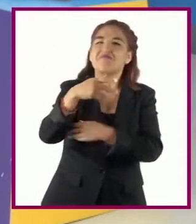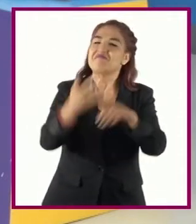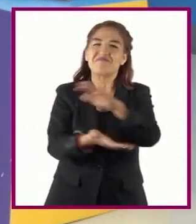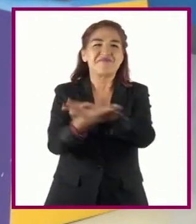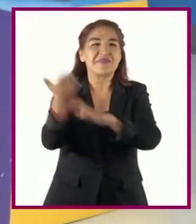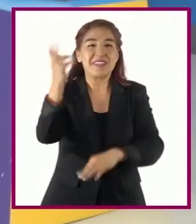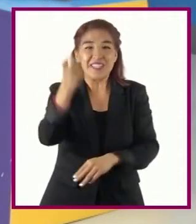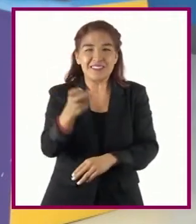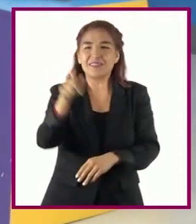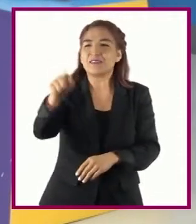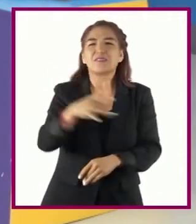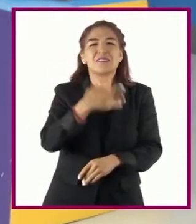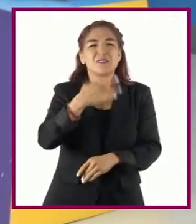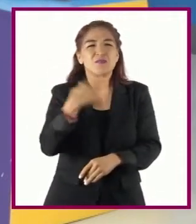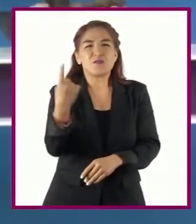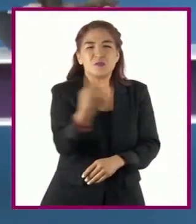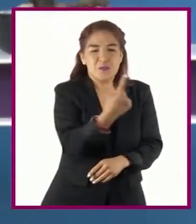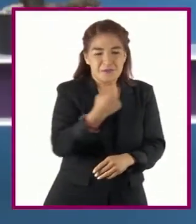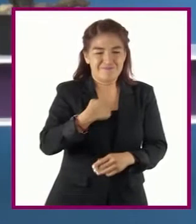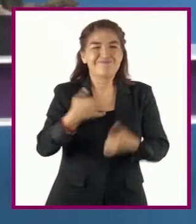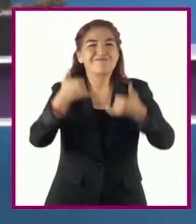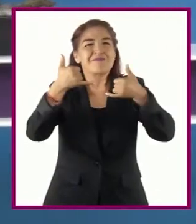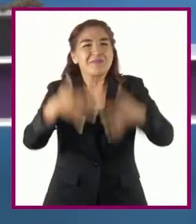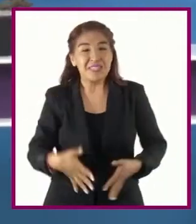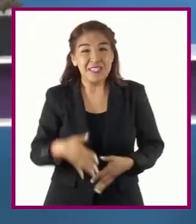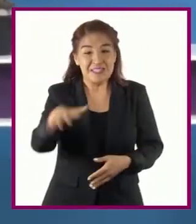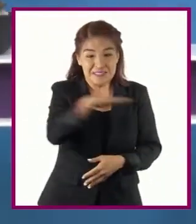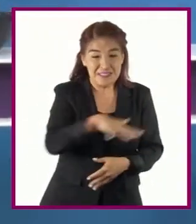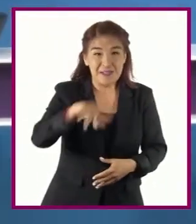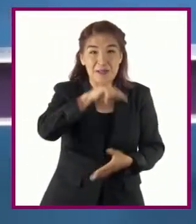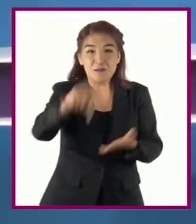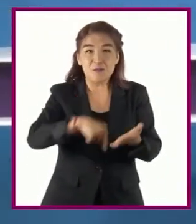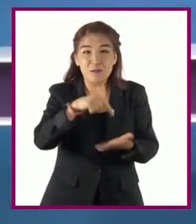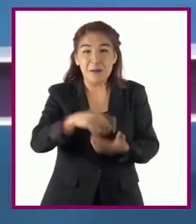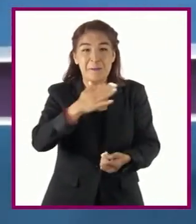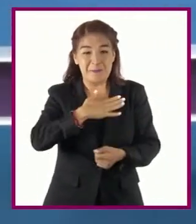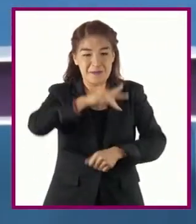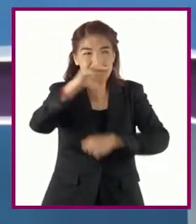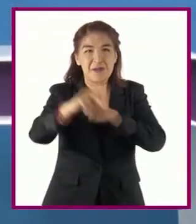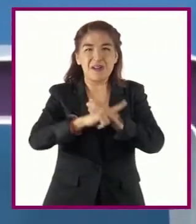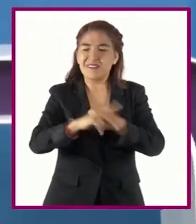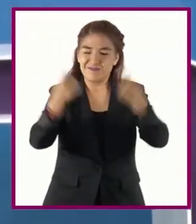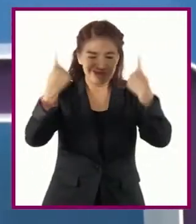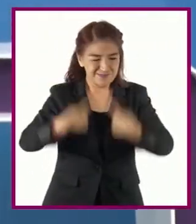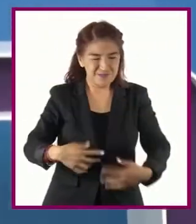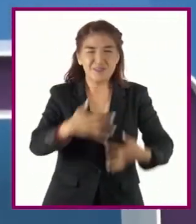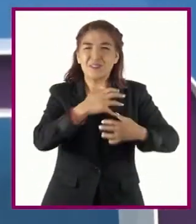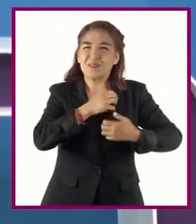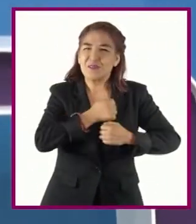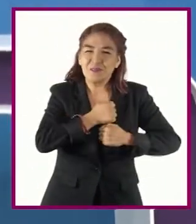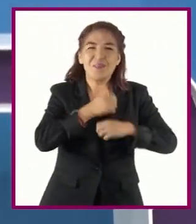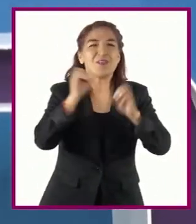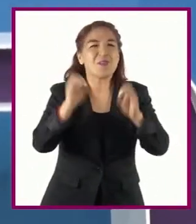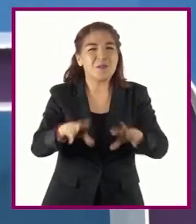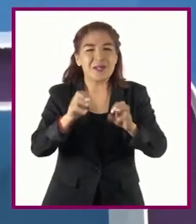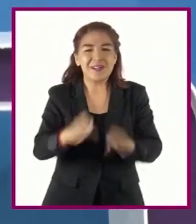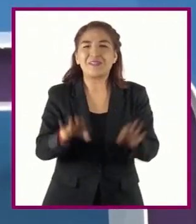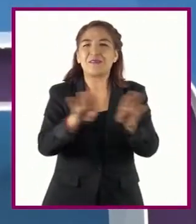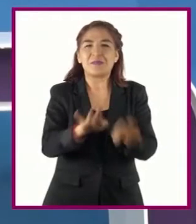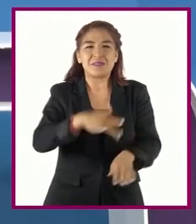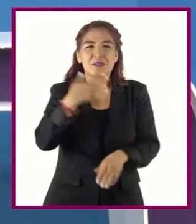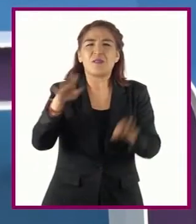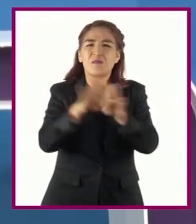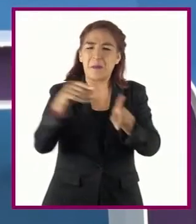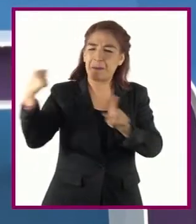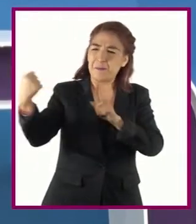soledad la que me pesa. Tengo un país que me duele en todo el cuerpo. Un país que después de golpearme